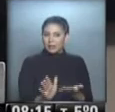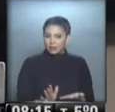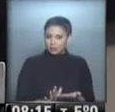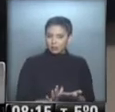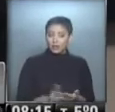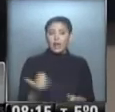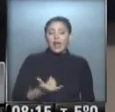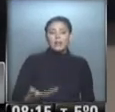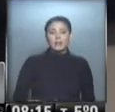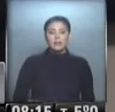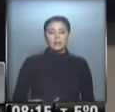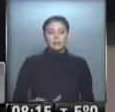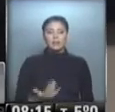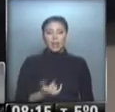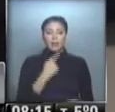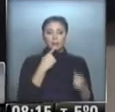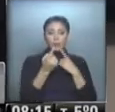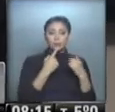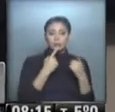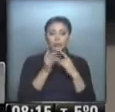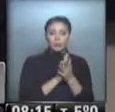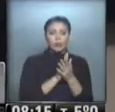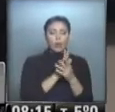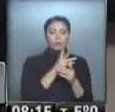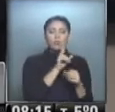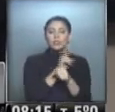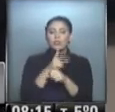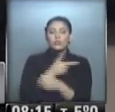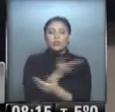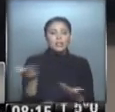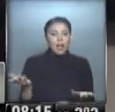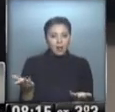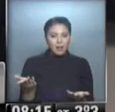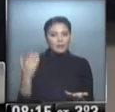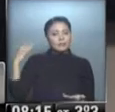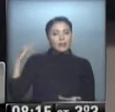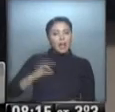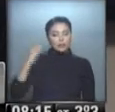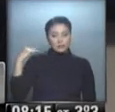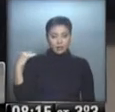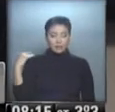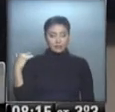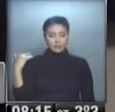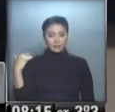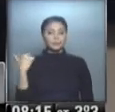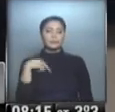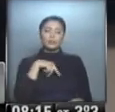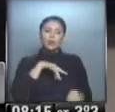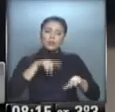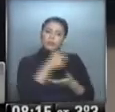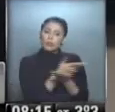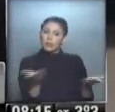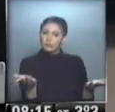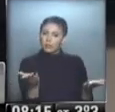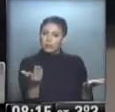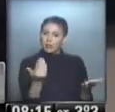Digamos, hay una encuesta de protección social que se llevó adelante en los últimos años que plantea